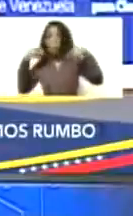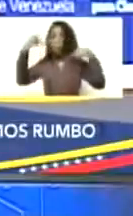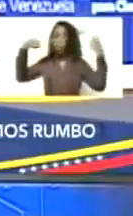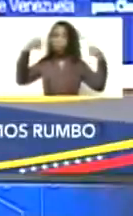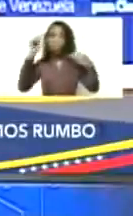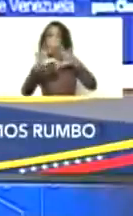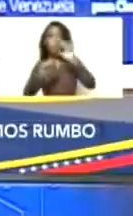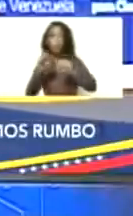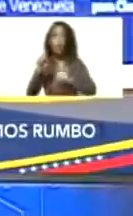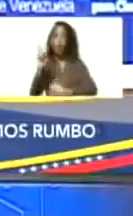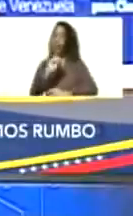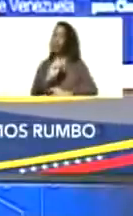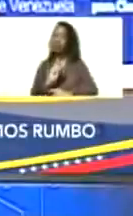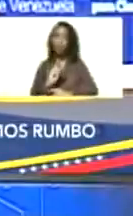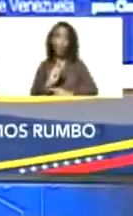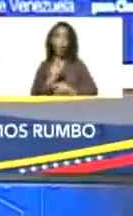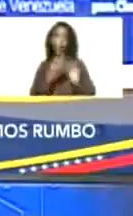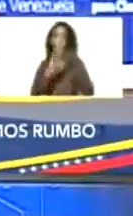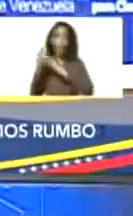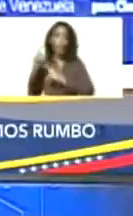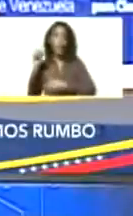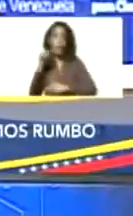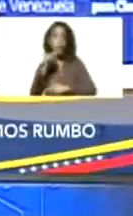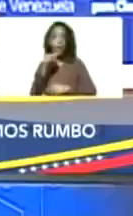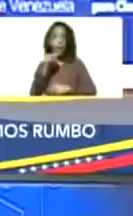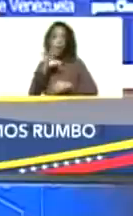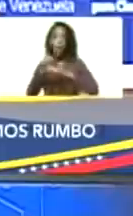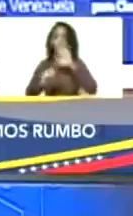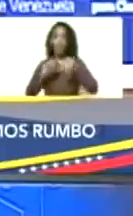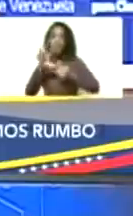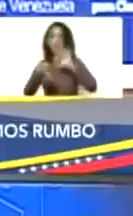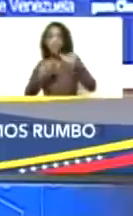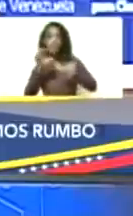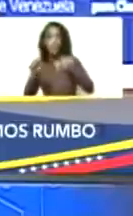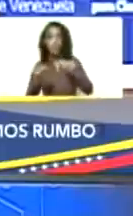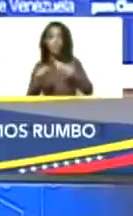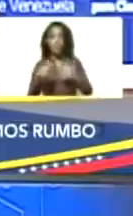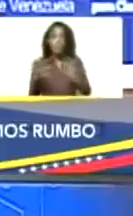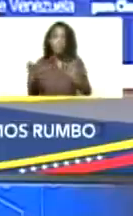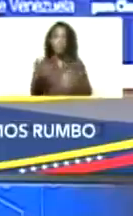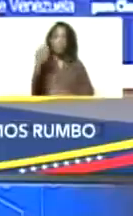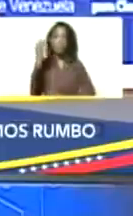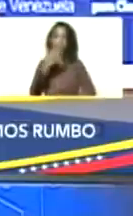No es el comunismo, Raúl, es el consumismo.